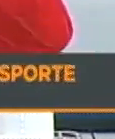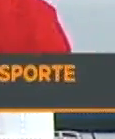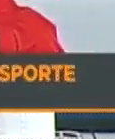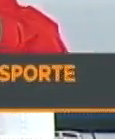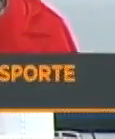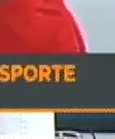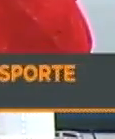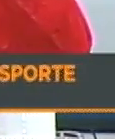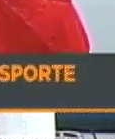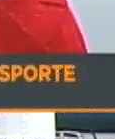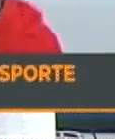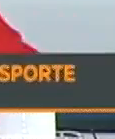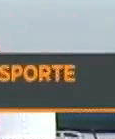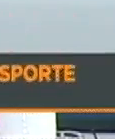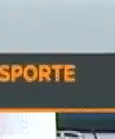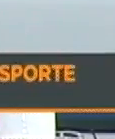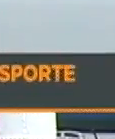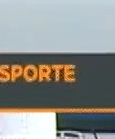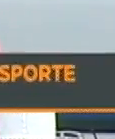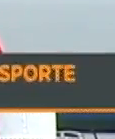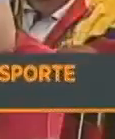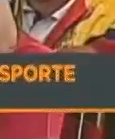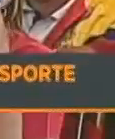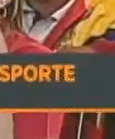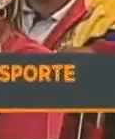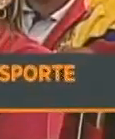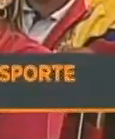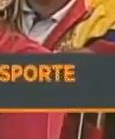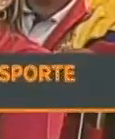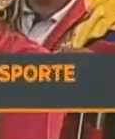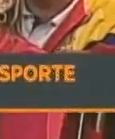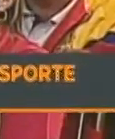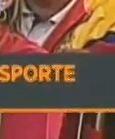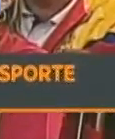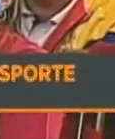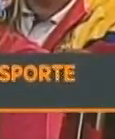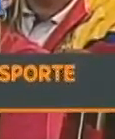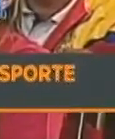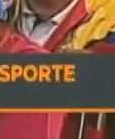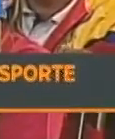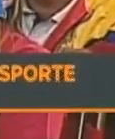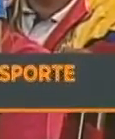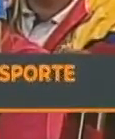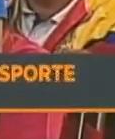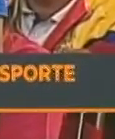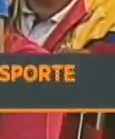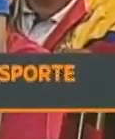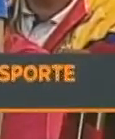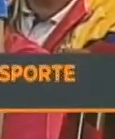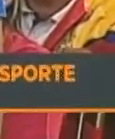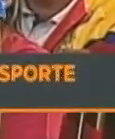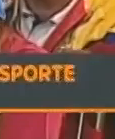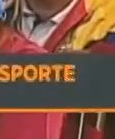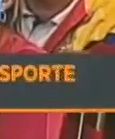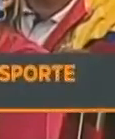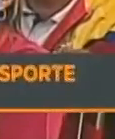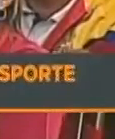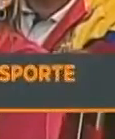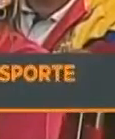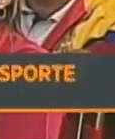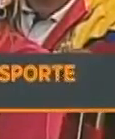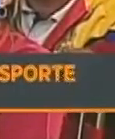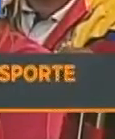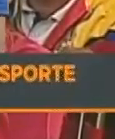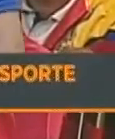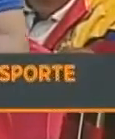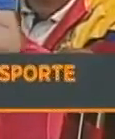¿Cómo sería eso, por favor? Como tenemos a nuestros hermanos a nivel de ciencia y tecnología, expertos, a través del